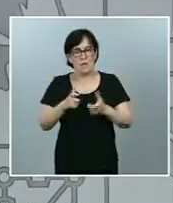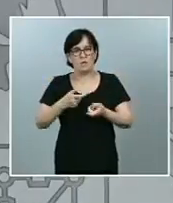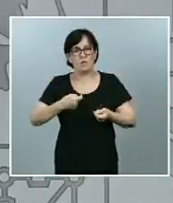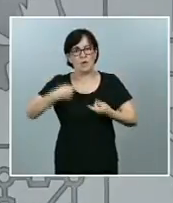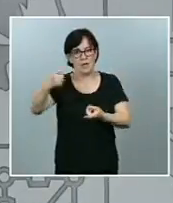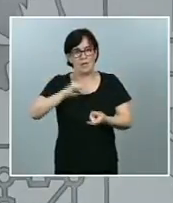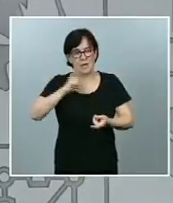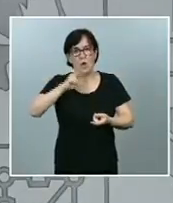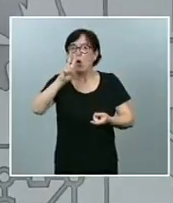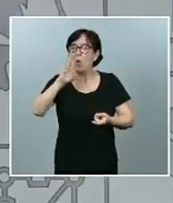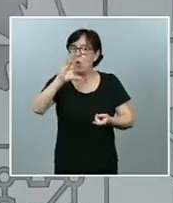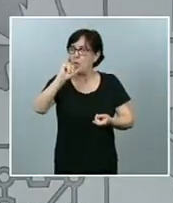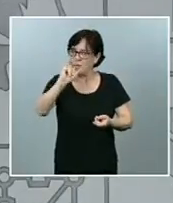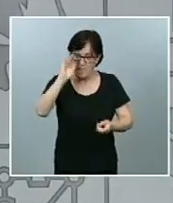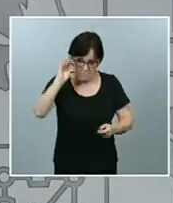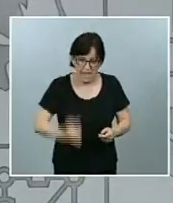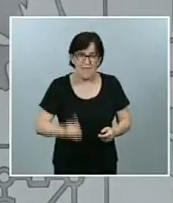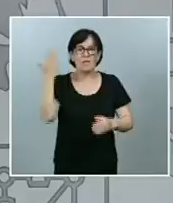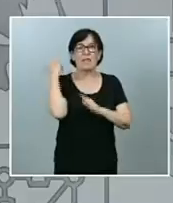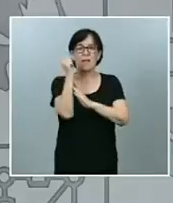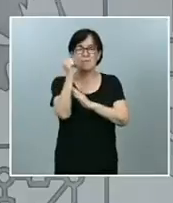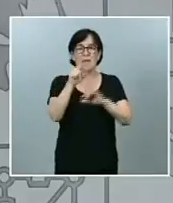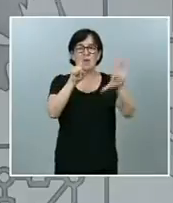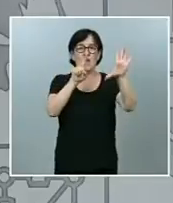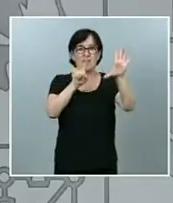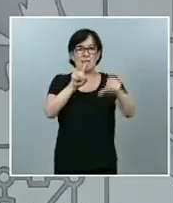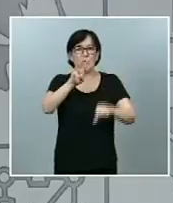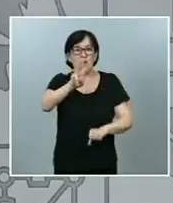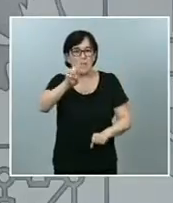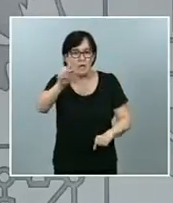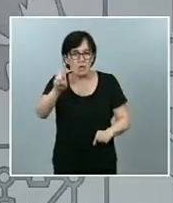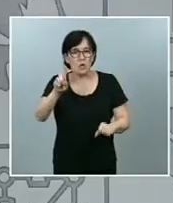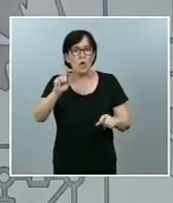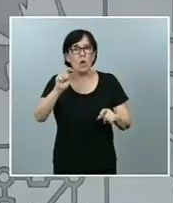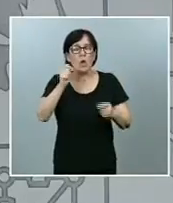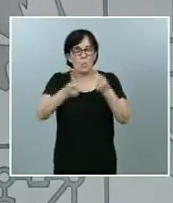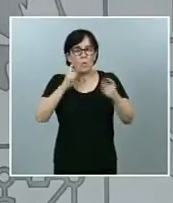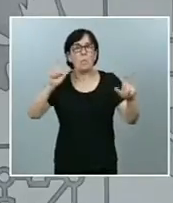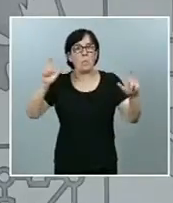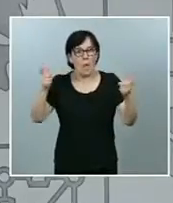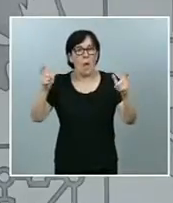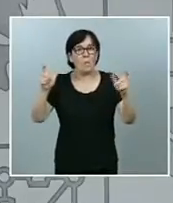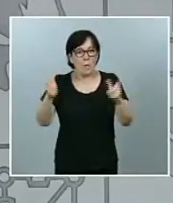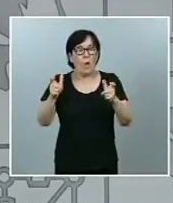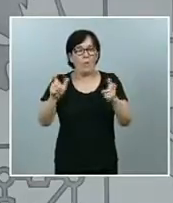UCIs. El viernes pasado eran 631, progresivamente van disminuyendo y, por lo tanto, al tener